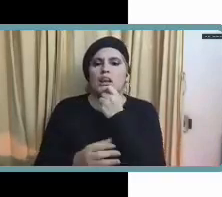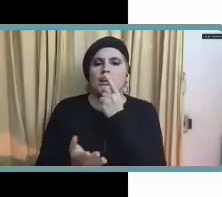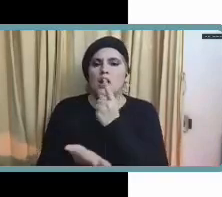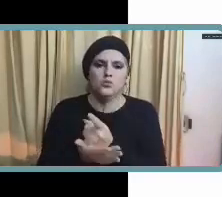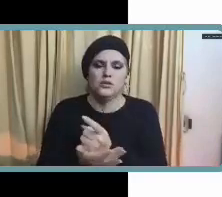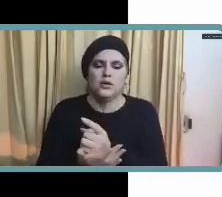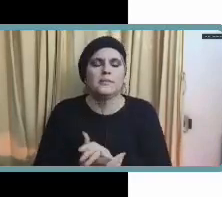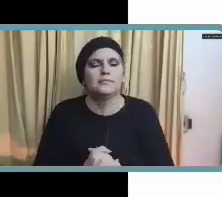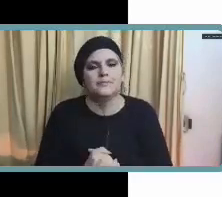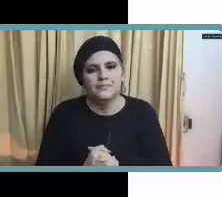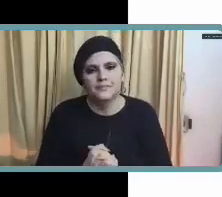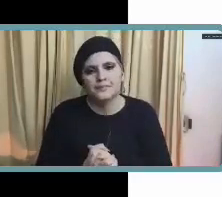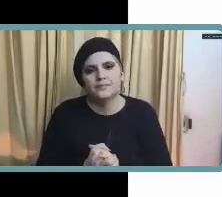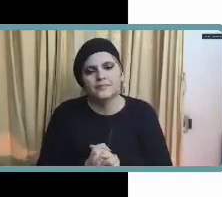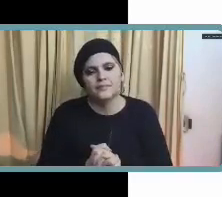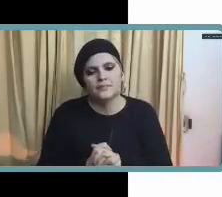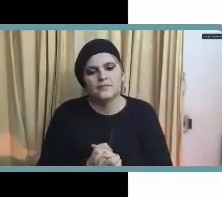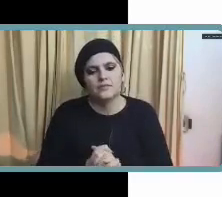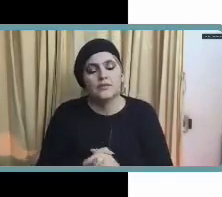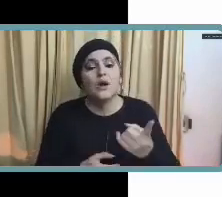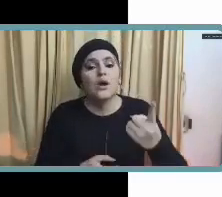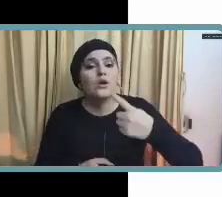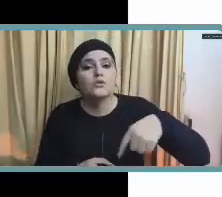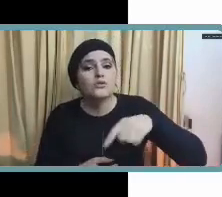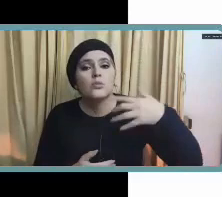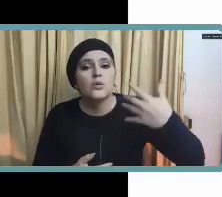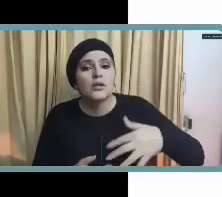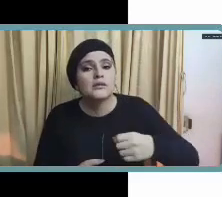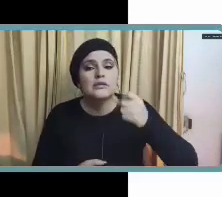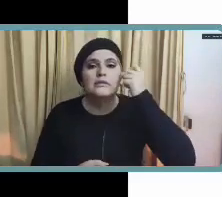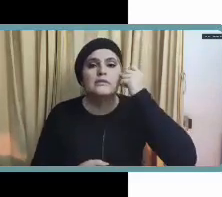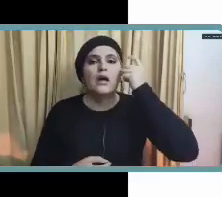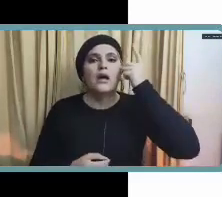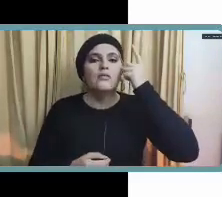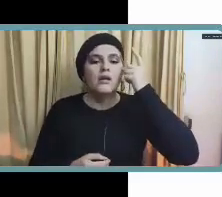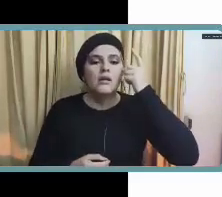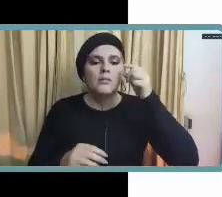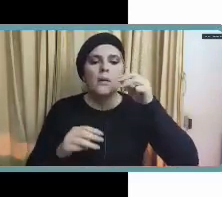Tenemos que nosotros saber el marco normativo, porque tenemos,